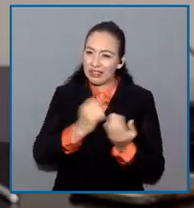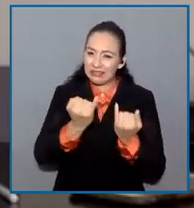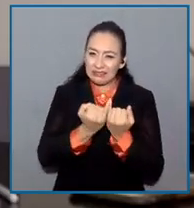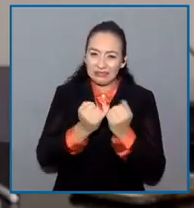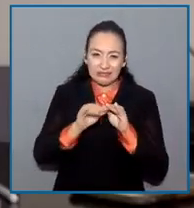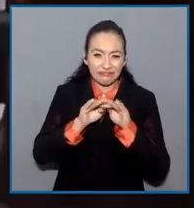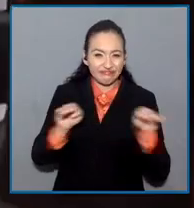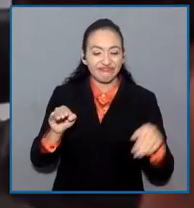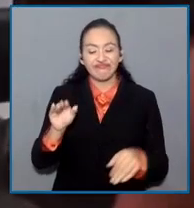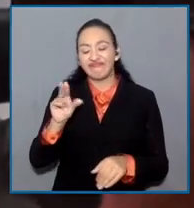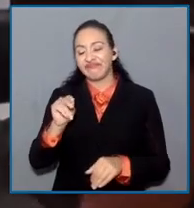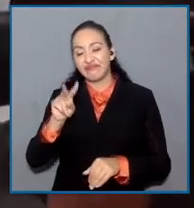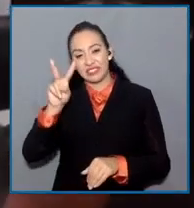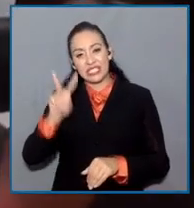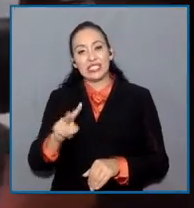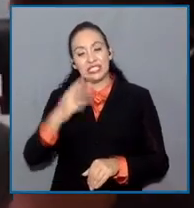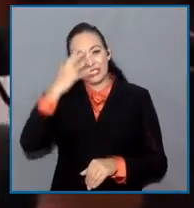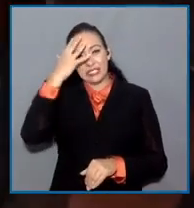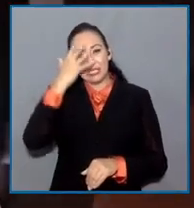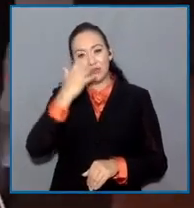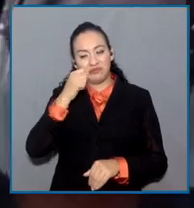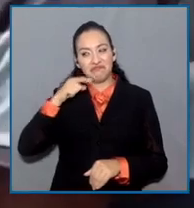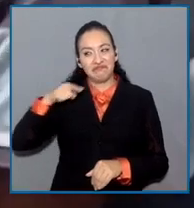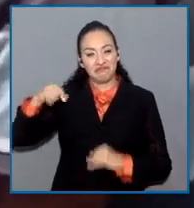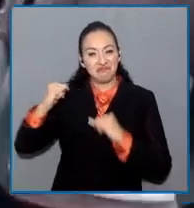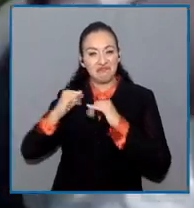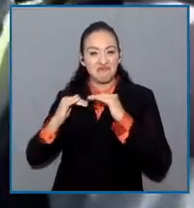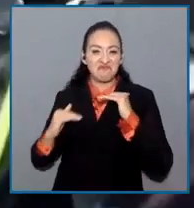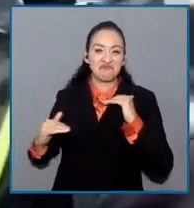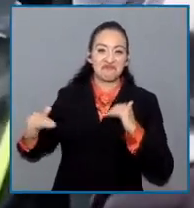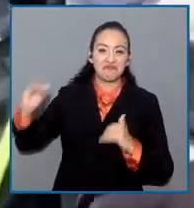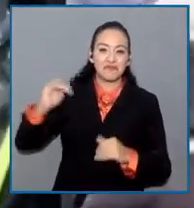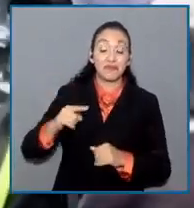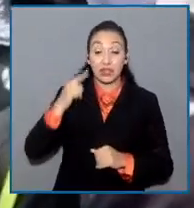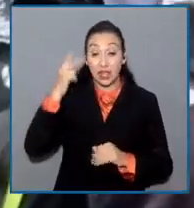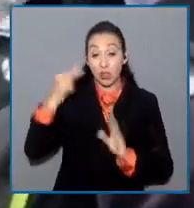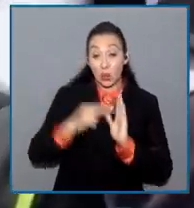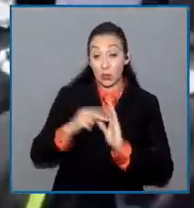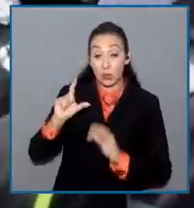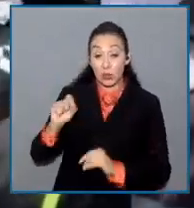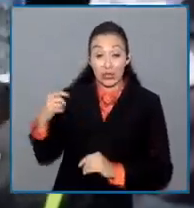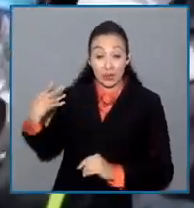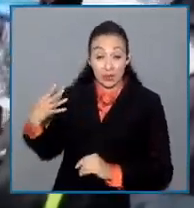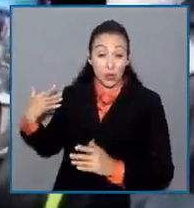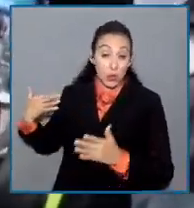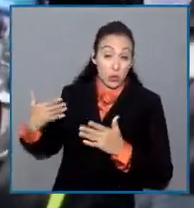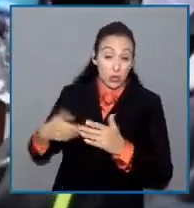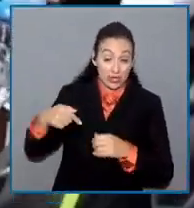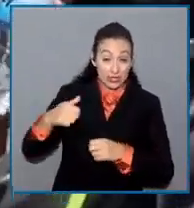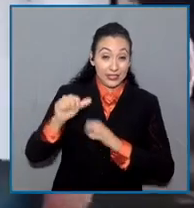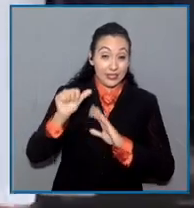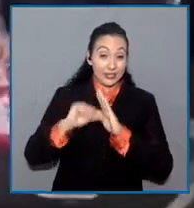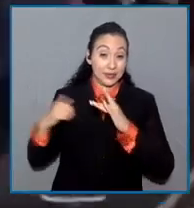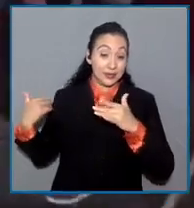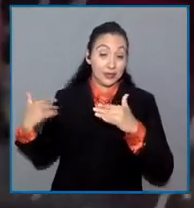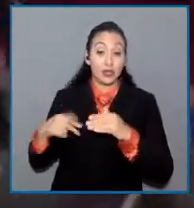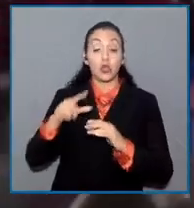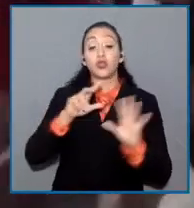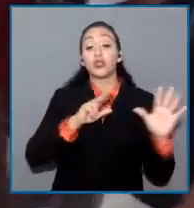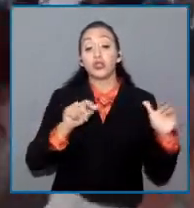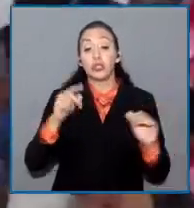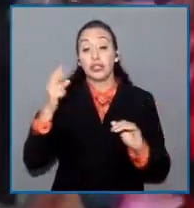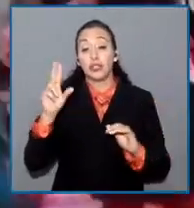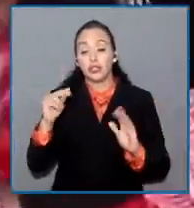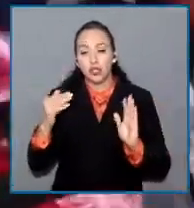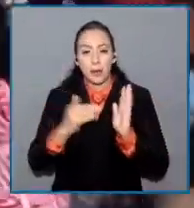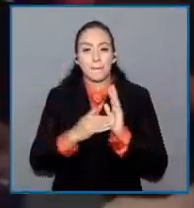muy frustrante. Indicó que en lo que va de 2024 se han sustentado 828,000 procedimientos administrativos